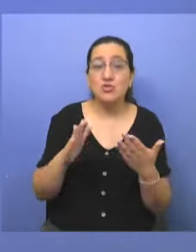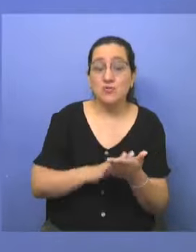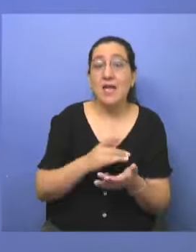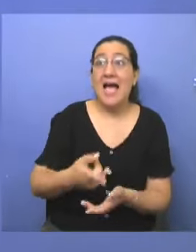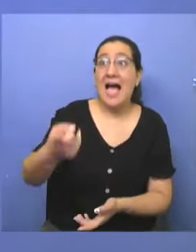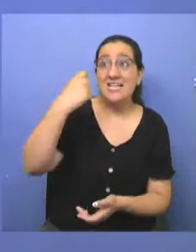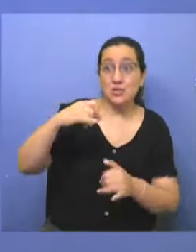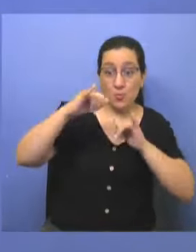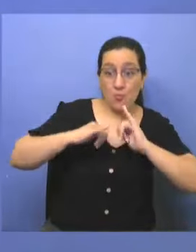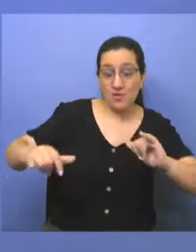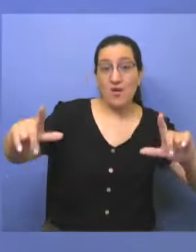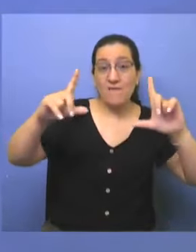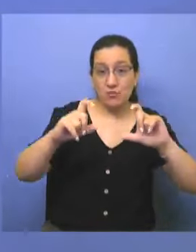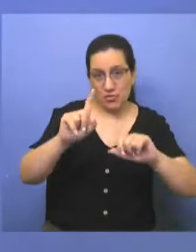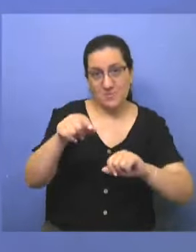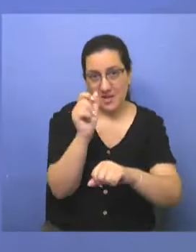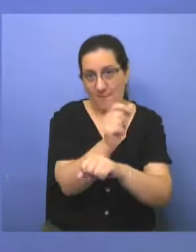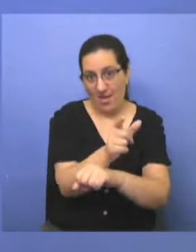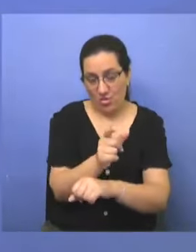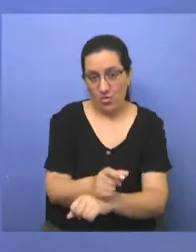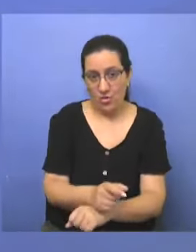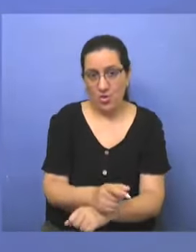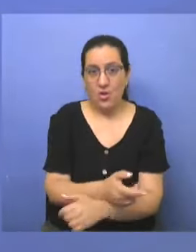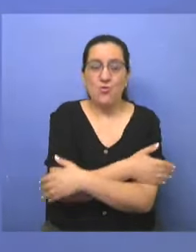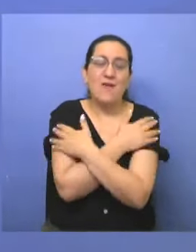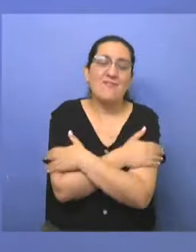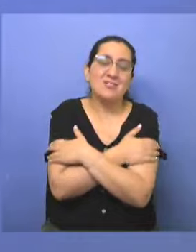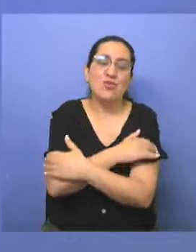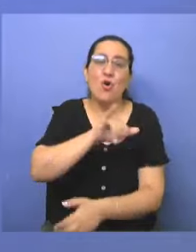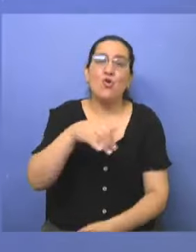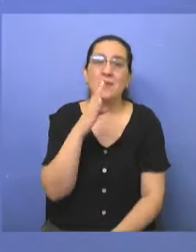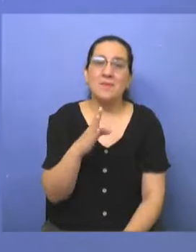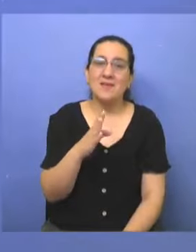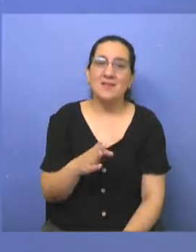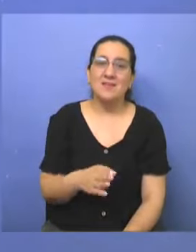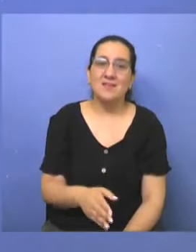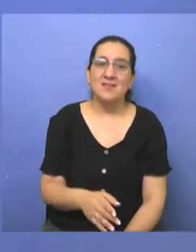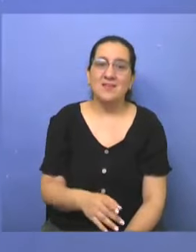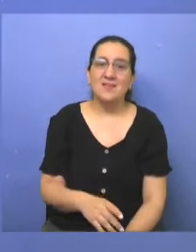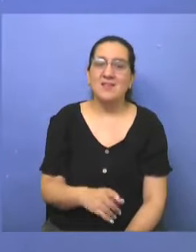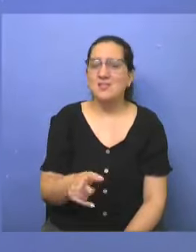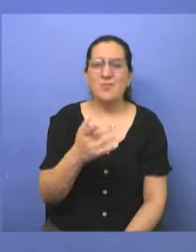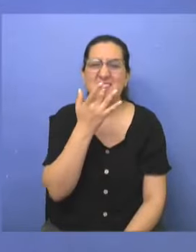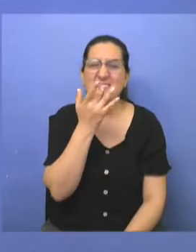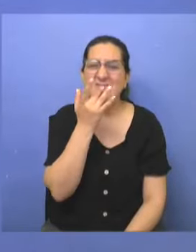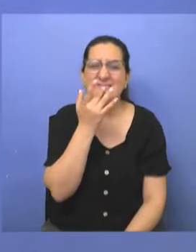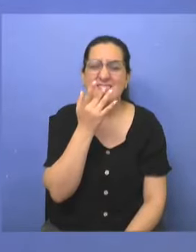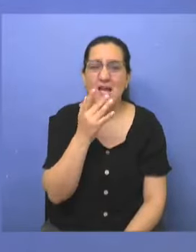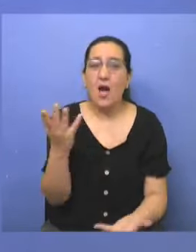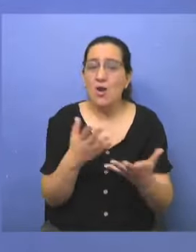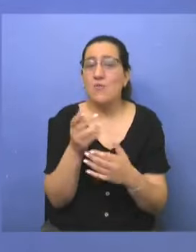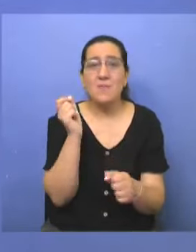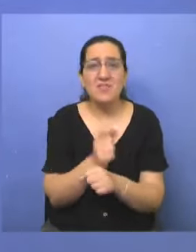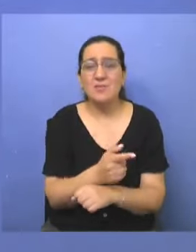ayer publiqué una foto, después se la mando a producción, con un abrazo con JP, de esos que le puede dar envidia a... Le voy a mandar ahora porque le va a